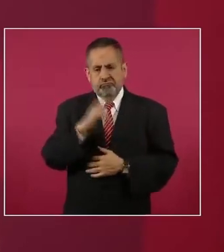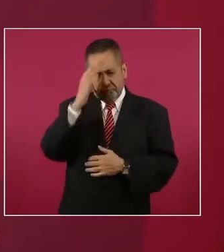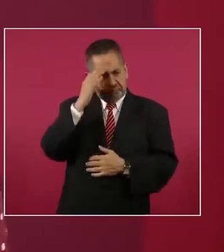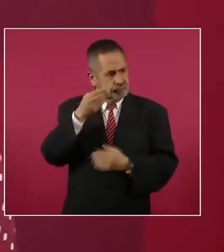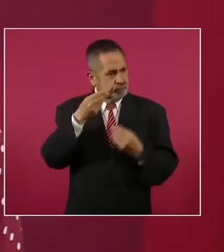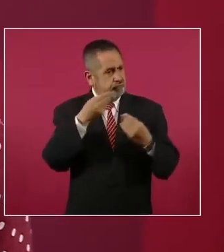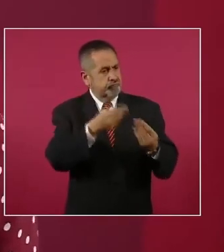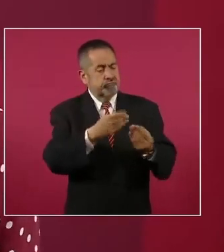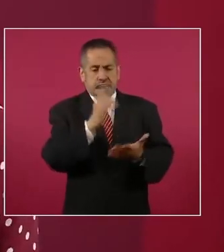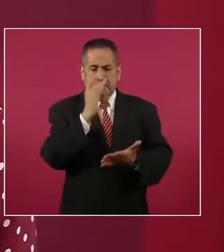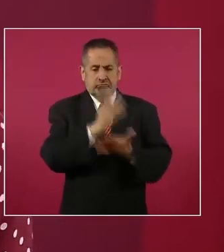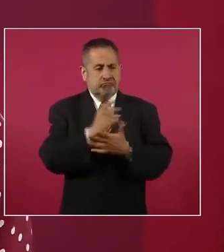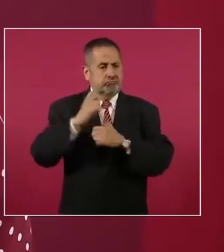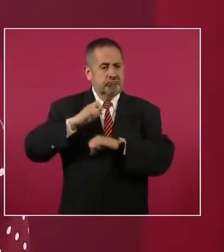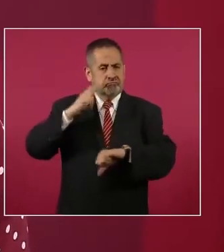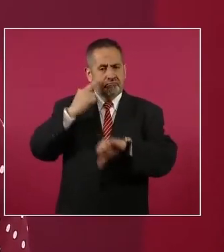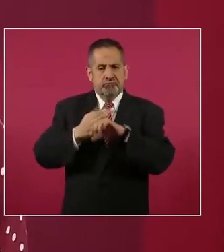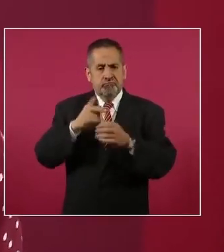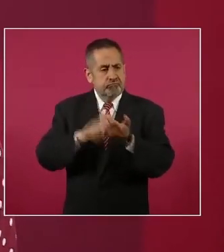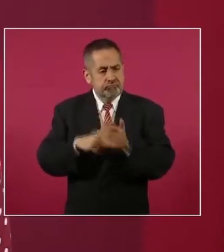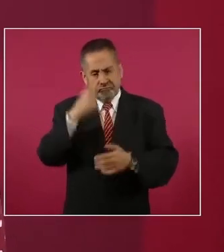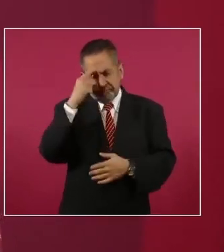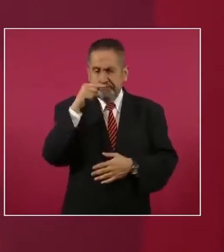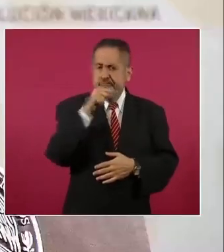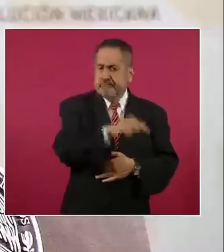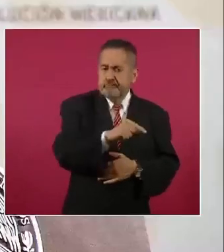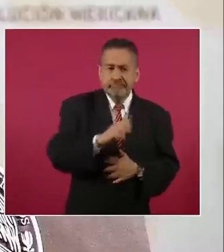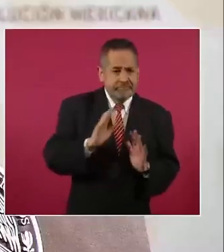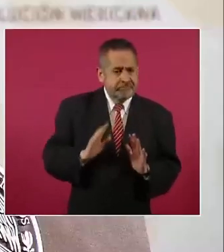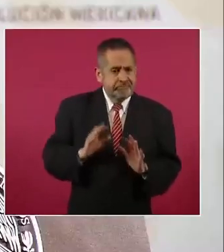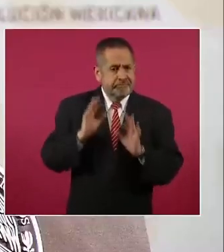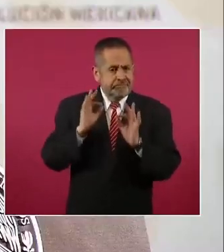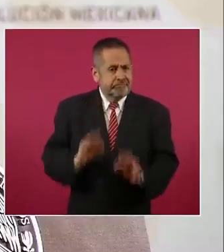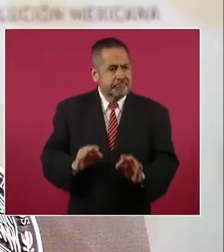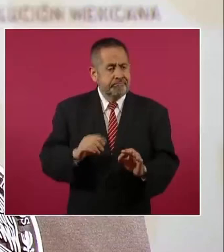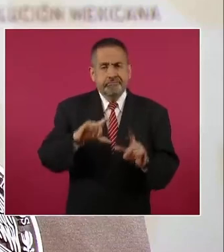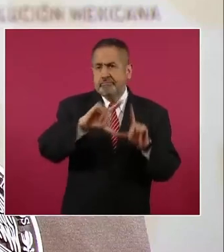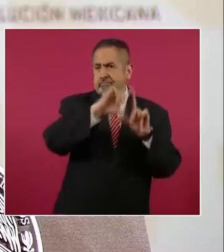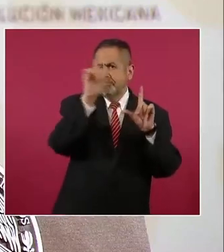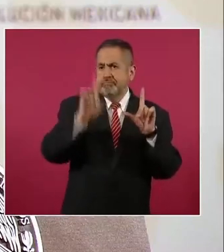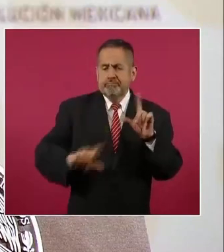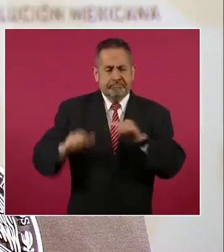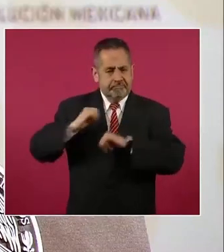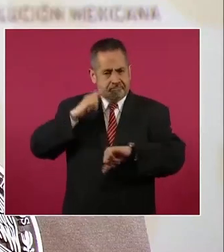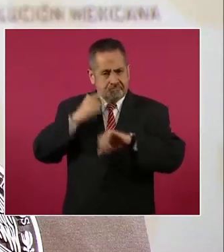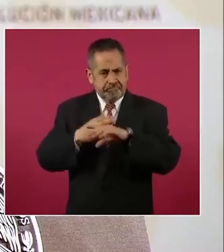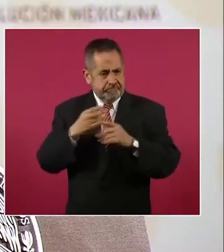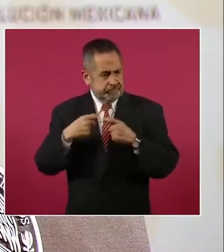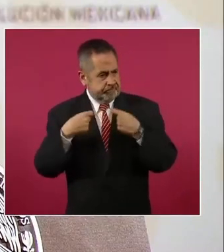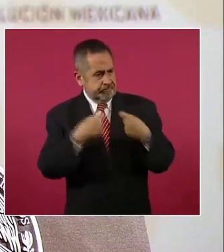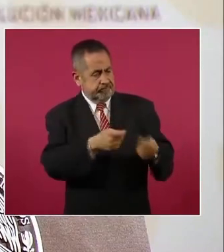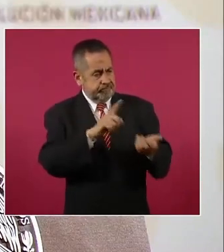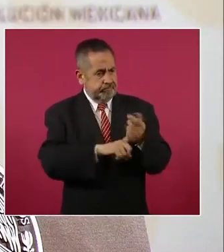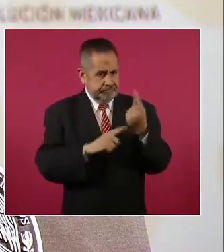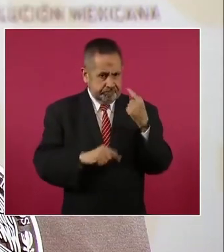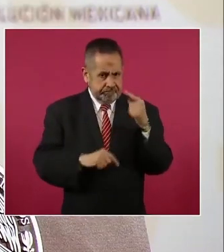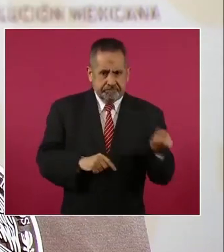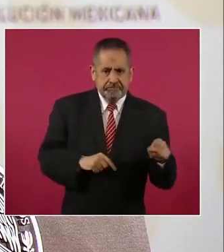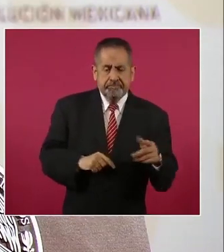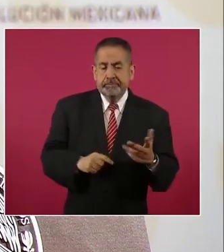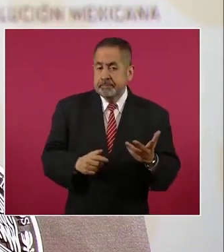atribuciones exclusivas como garantizar las elecciones en todo el país. Además,